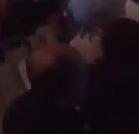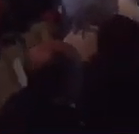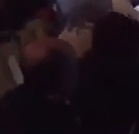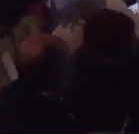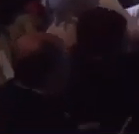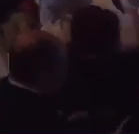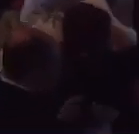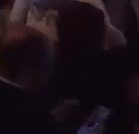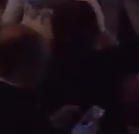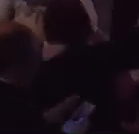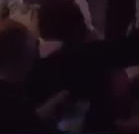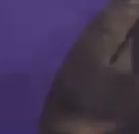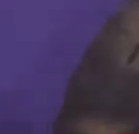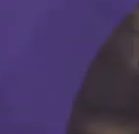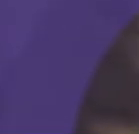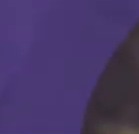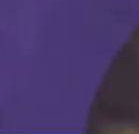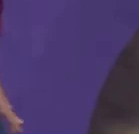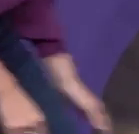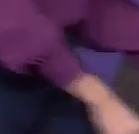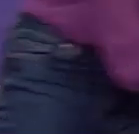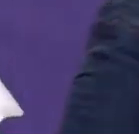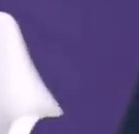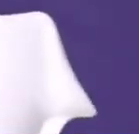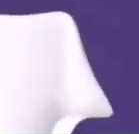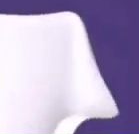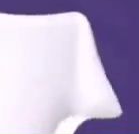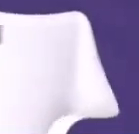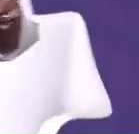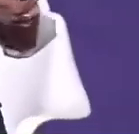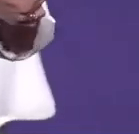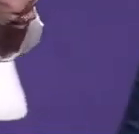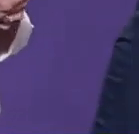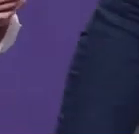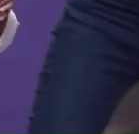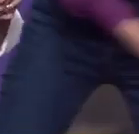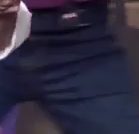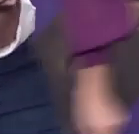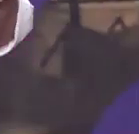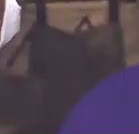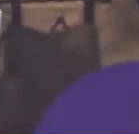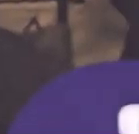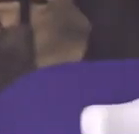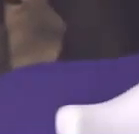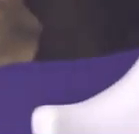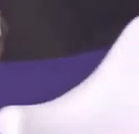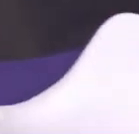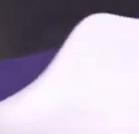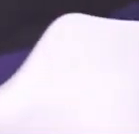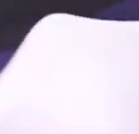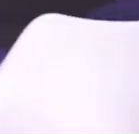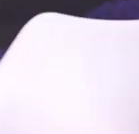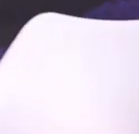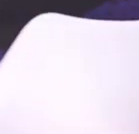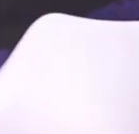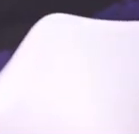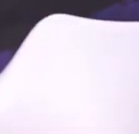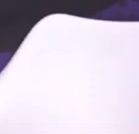Compañeras, compañeros, compañeres, buenos días a todas, a todos y a todes. Me